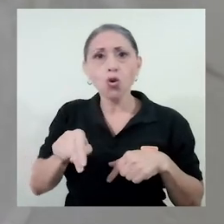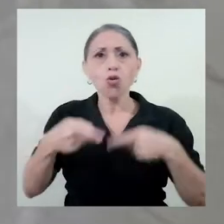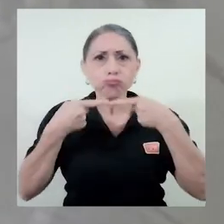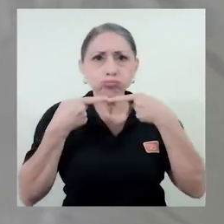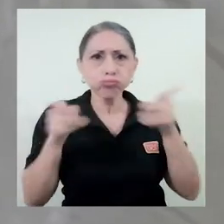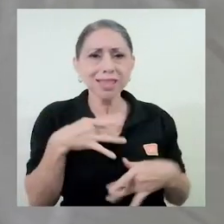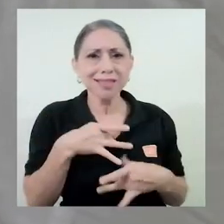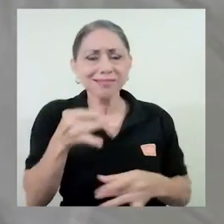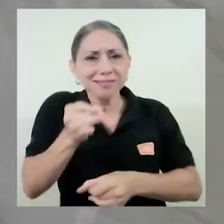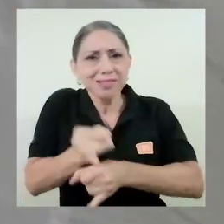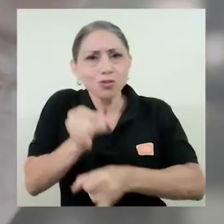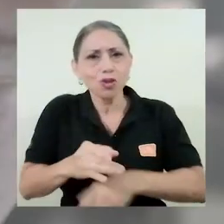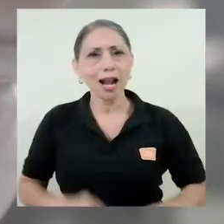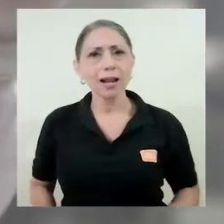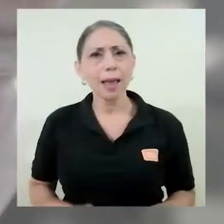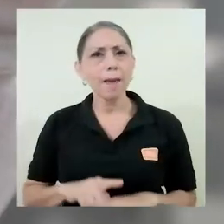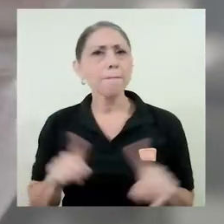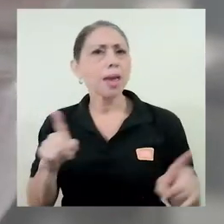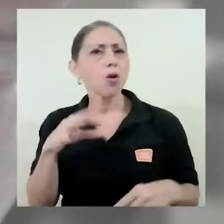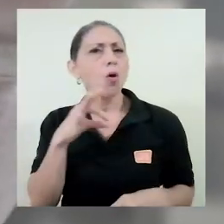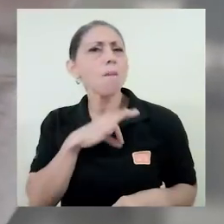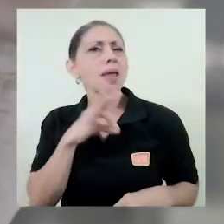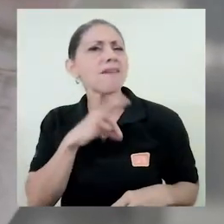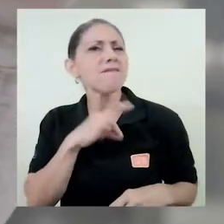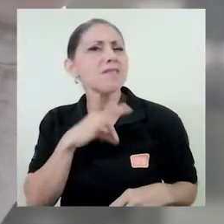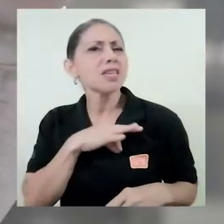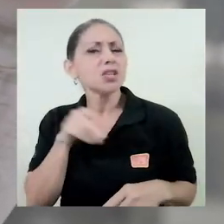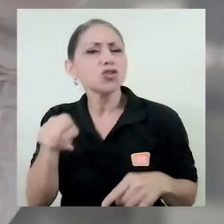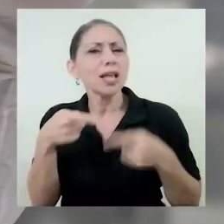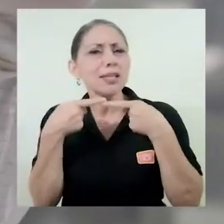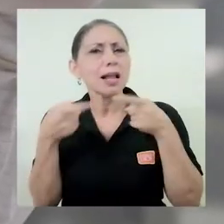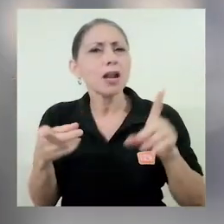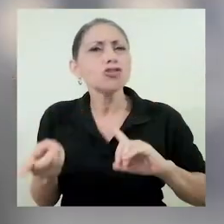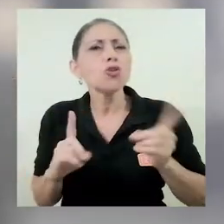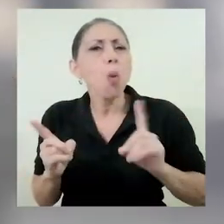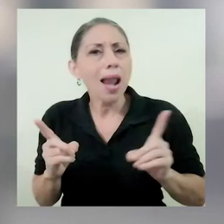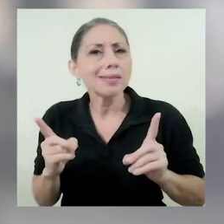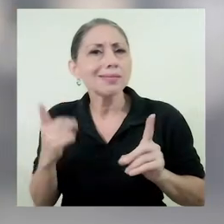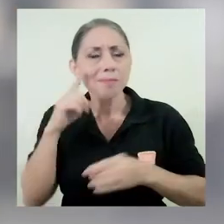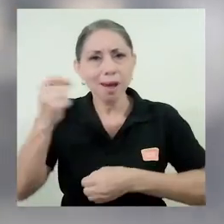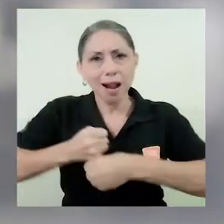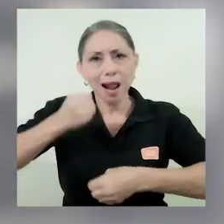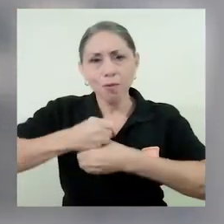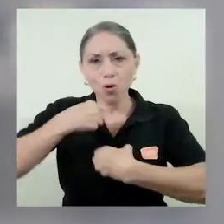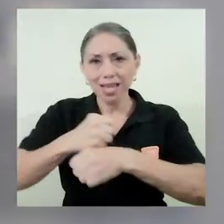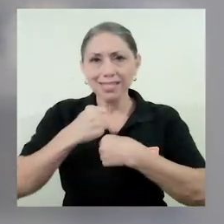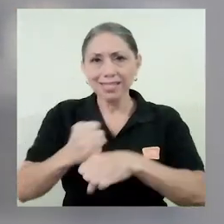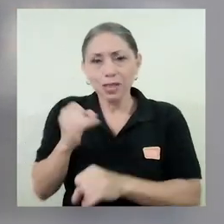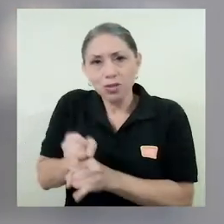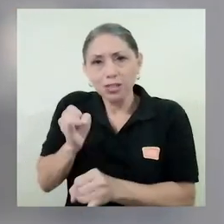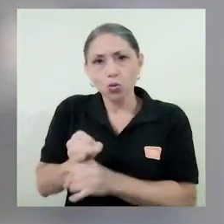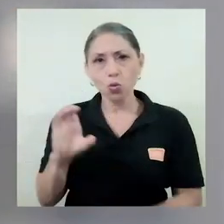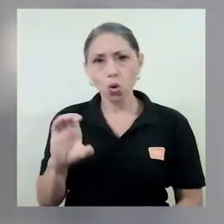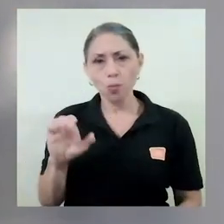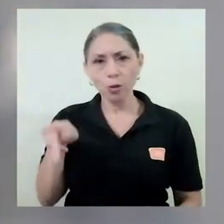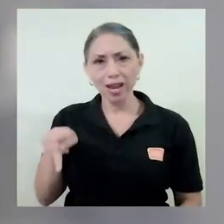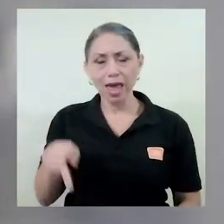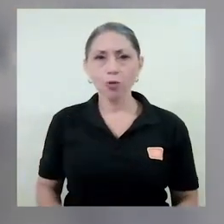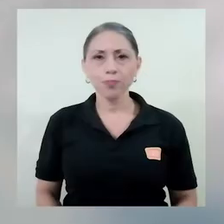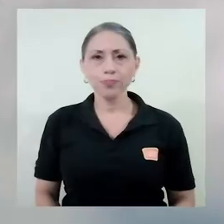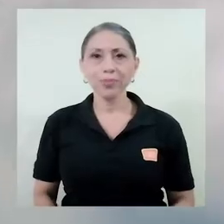interés institucional. Pero, ¿qué beneficios aportará esta declaratoria a la labor que está haciendo el Clodomiro